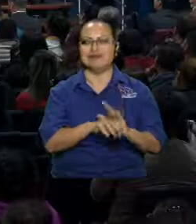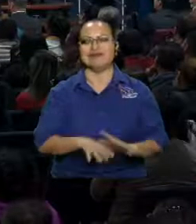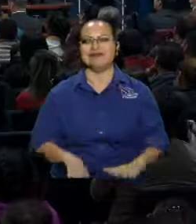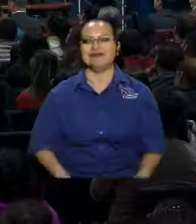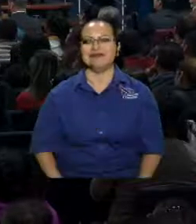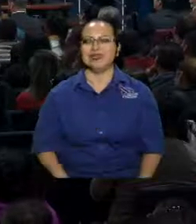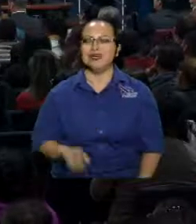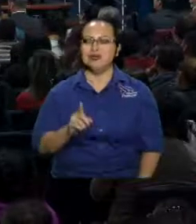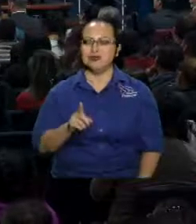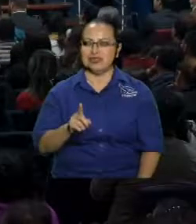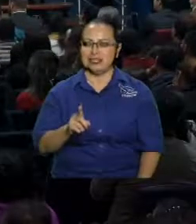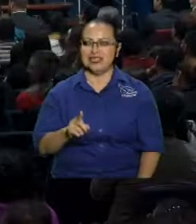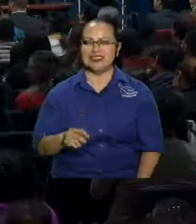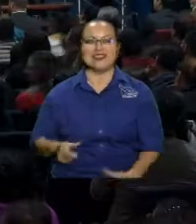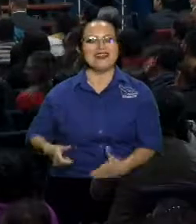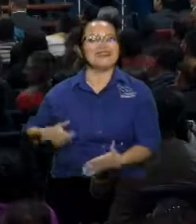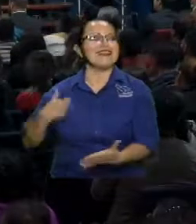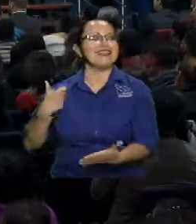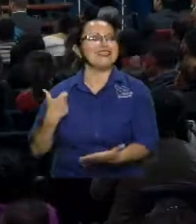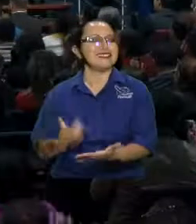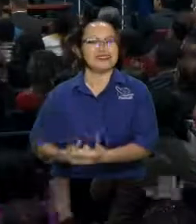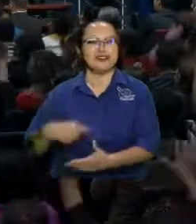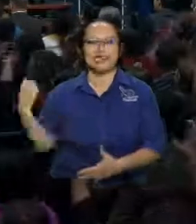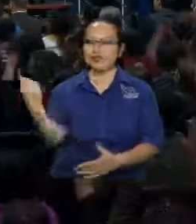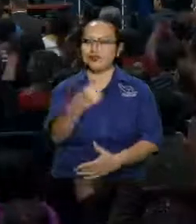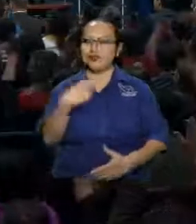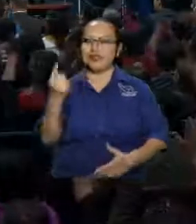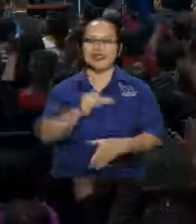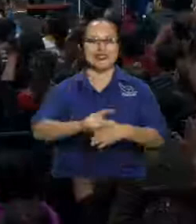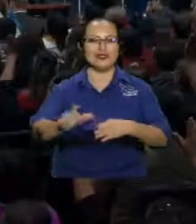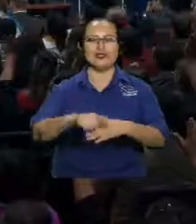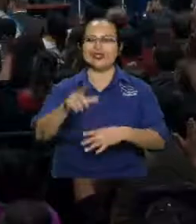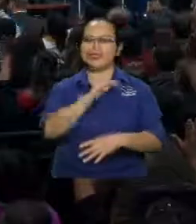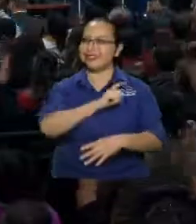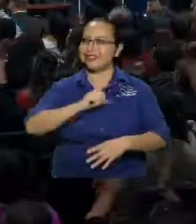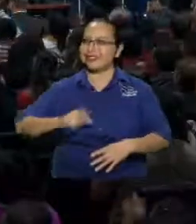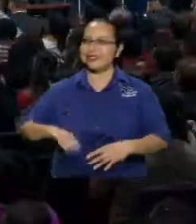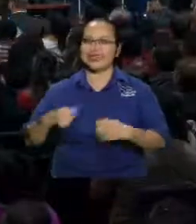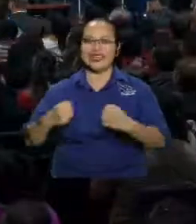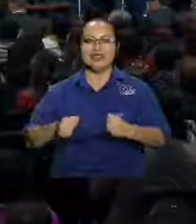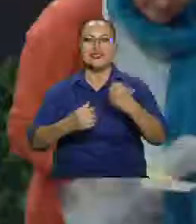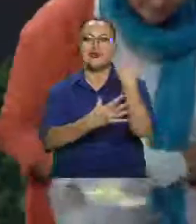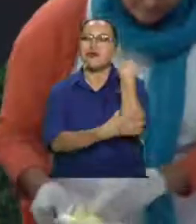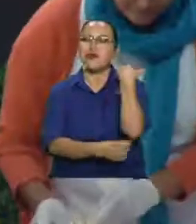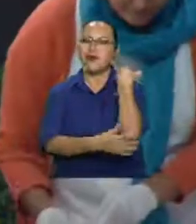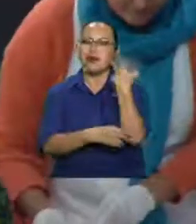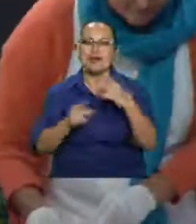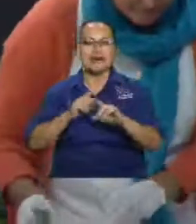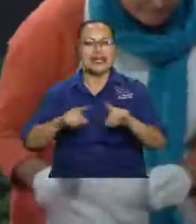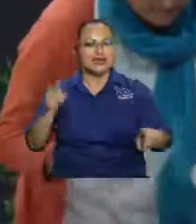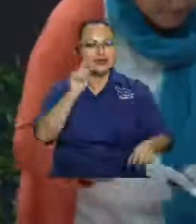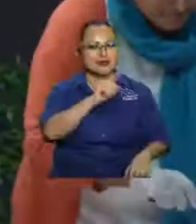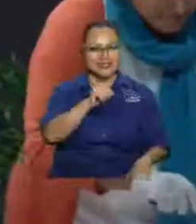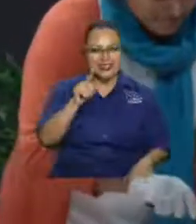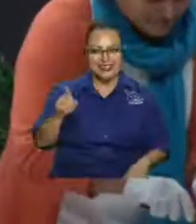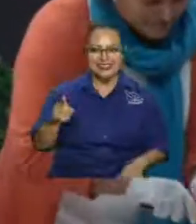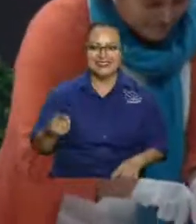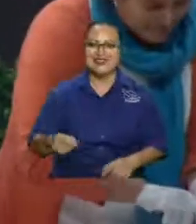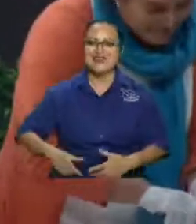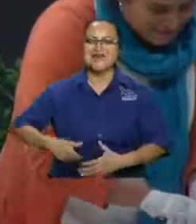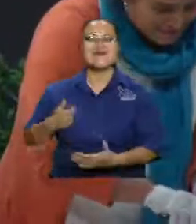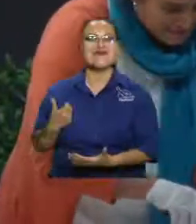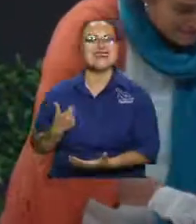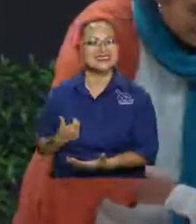Eso, pero solo semánticamente, ustedes no, ustedes son, han sido enriquecidos en todas las cosas. Cristo se hizo pobre para que usted fuera rico, solo